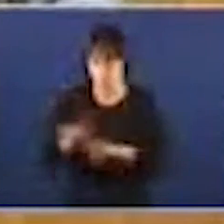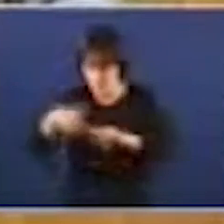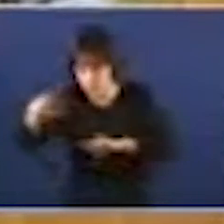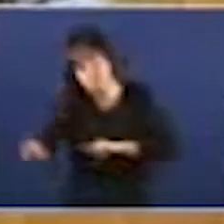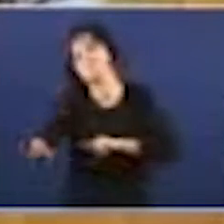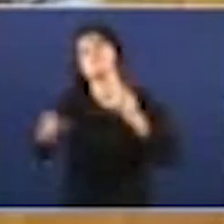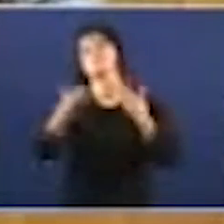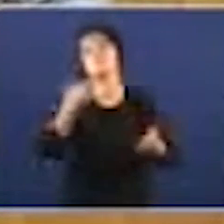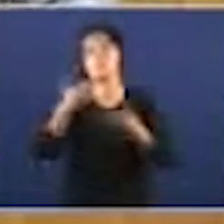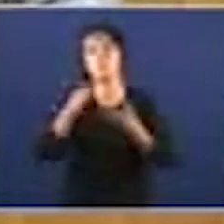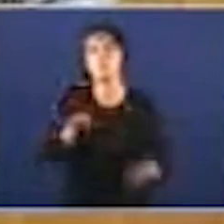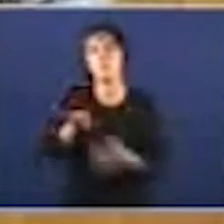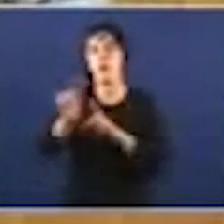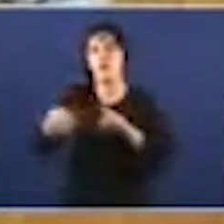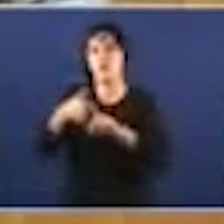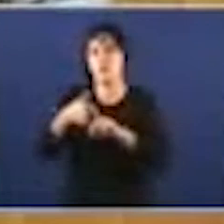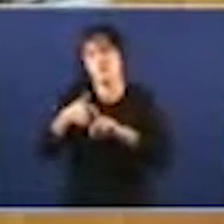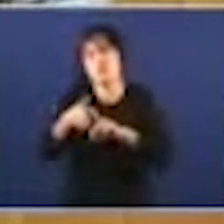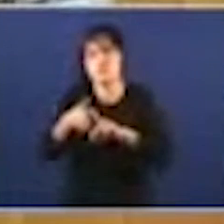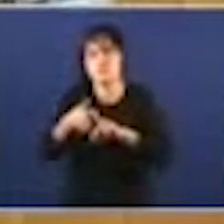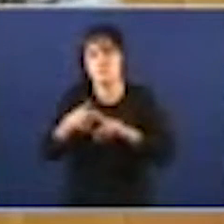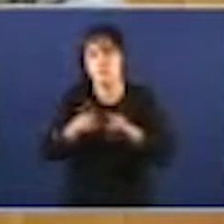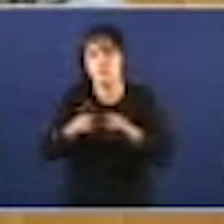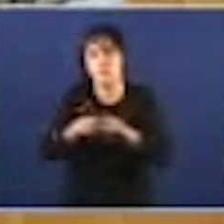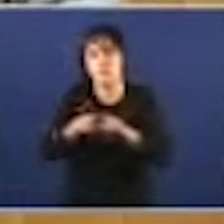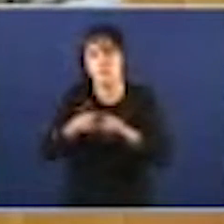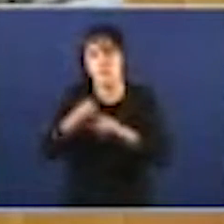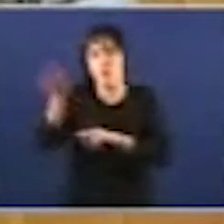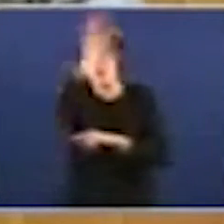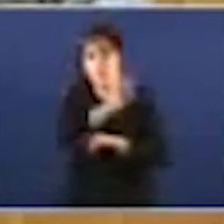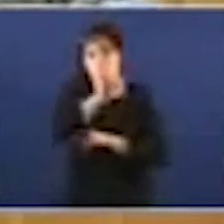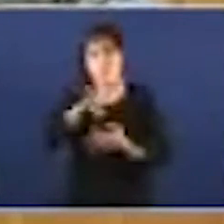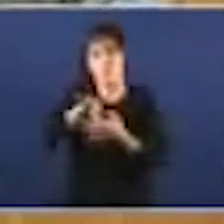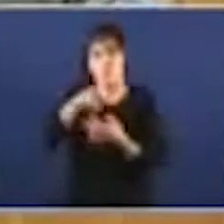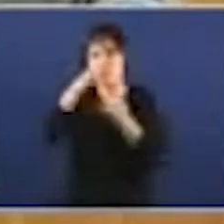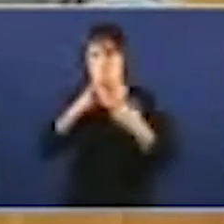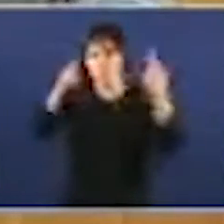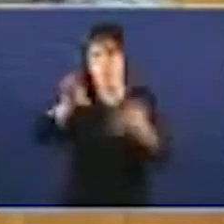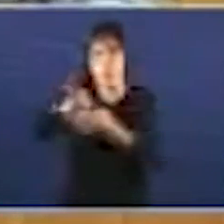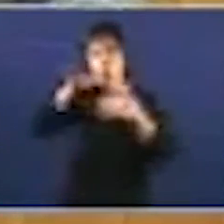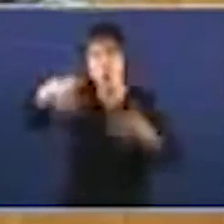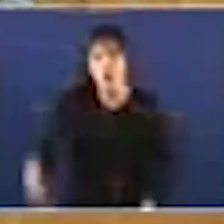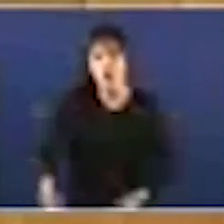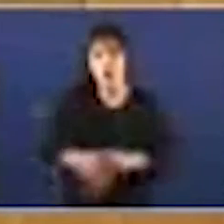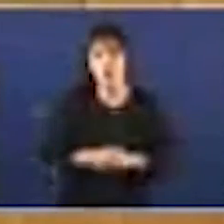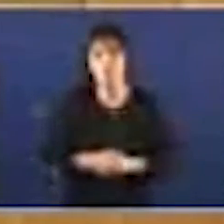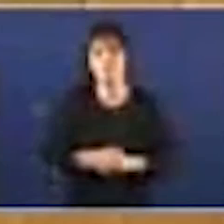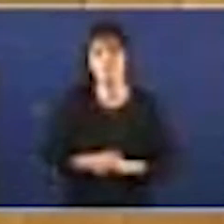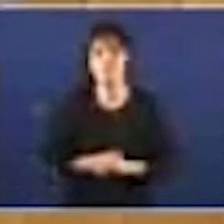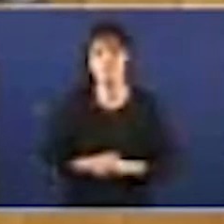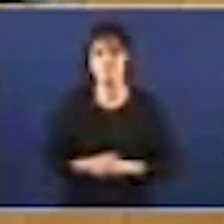y a su reacción pero ante relación pública ya que la relacionadora cuando usted de